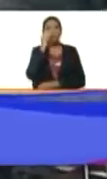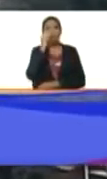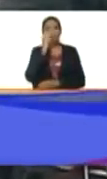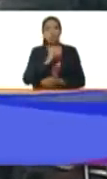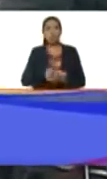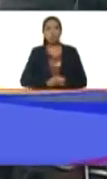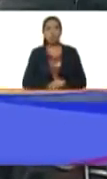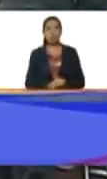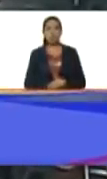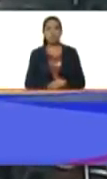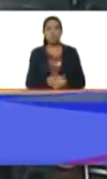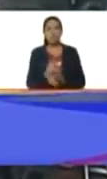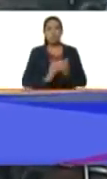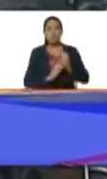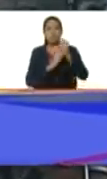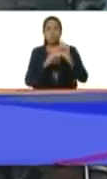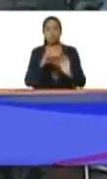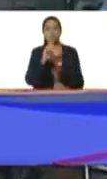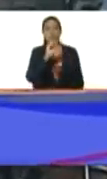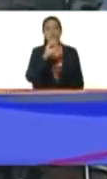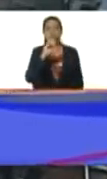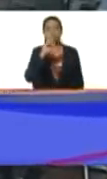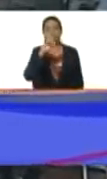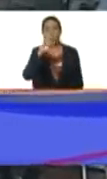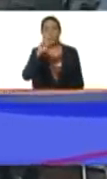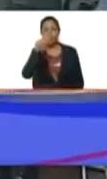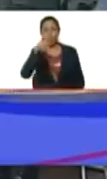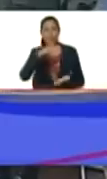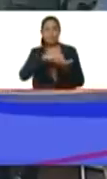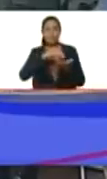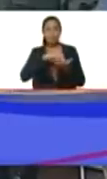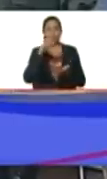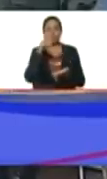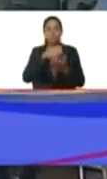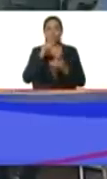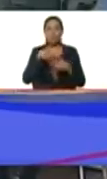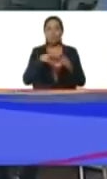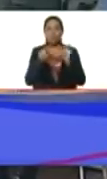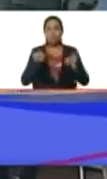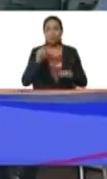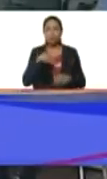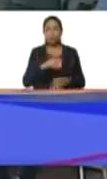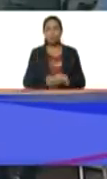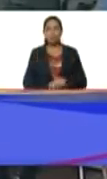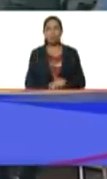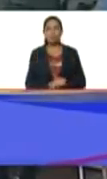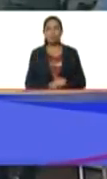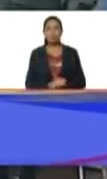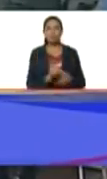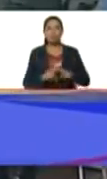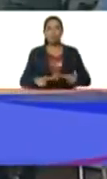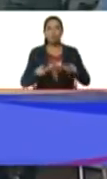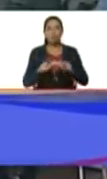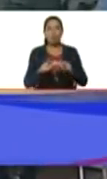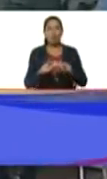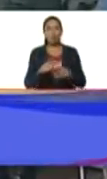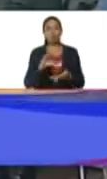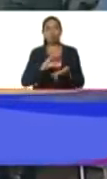comandante de la SODI Miranda. Está presente el comandante de la Zona Integral